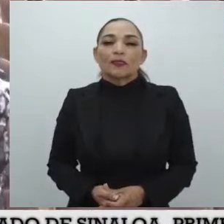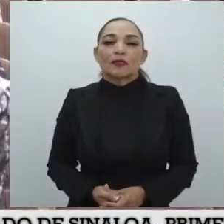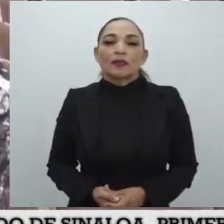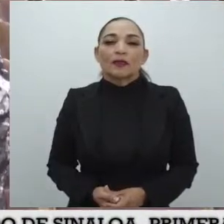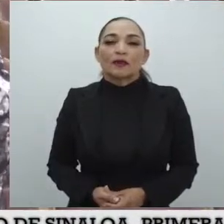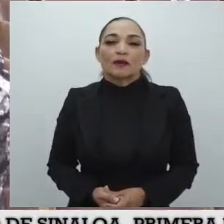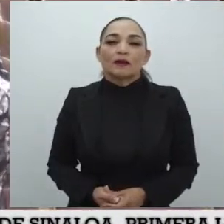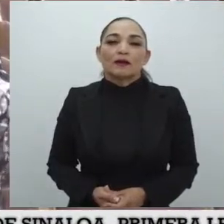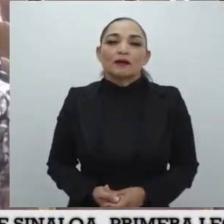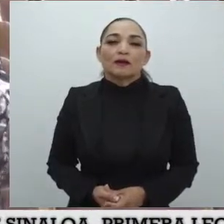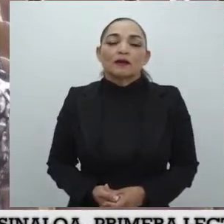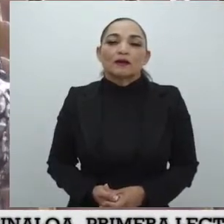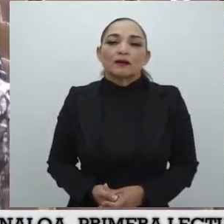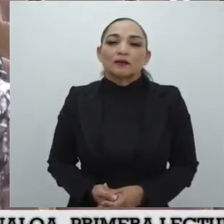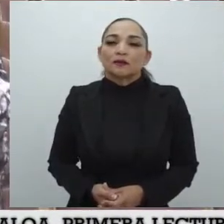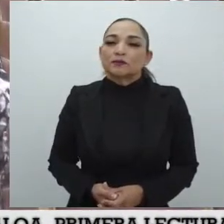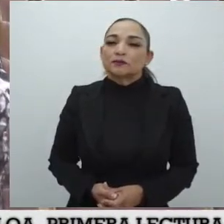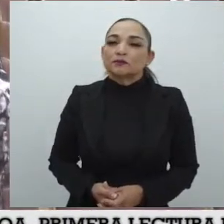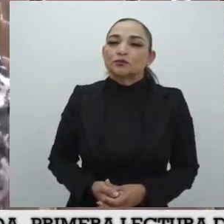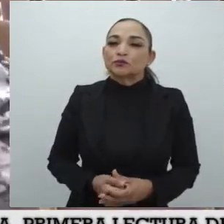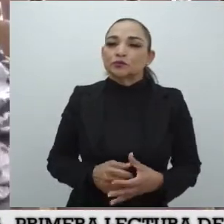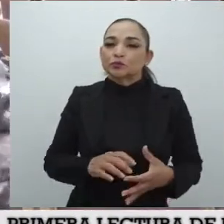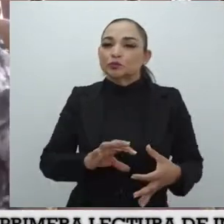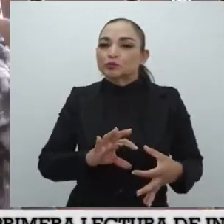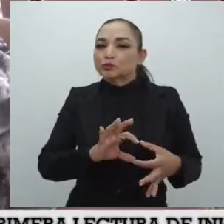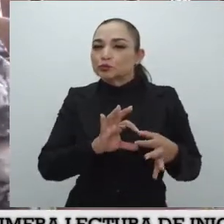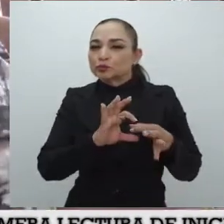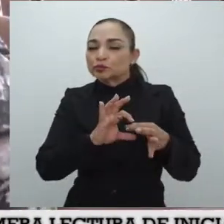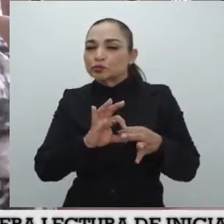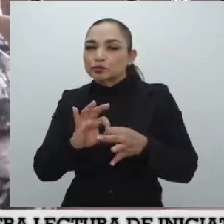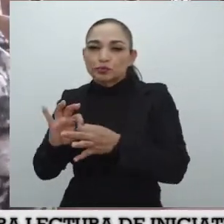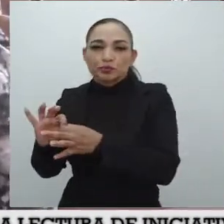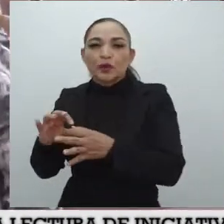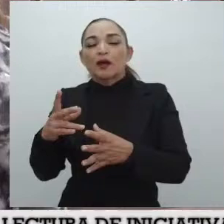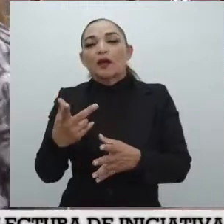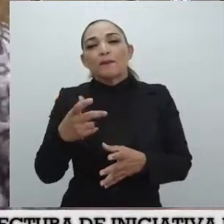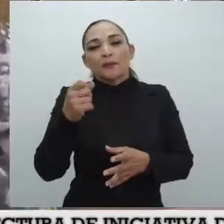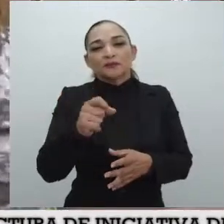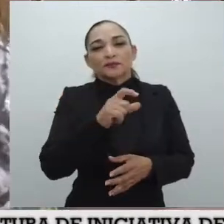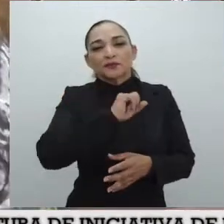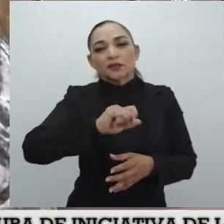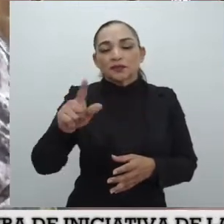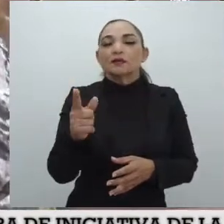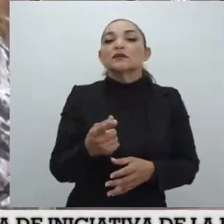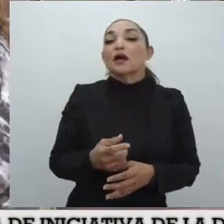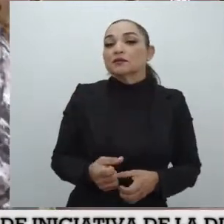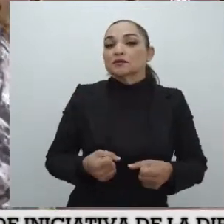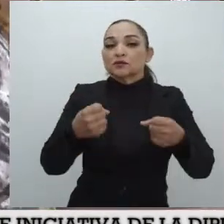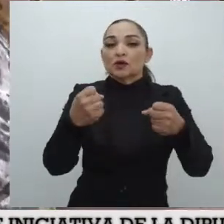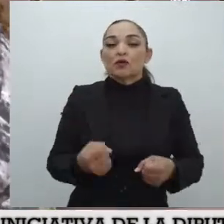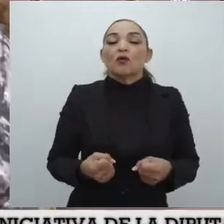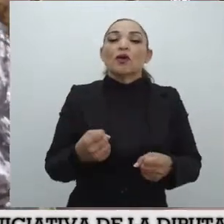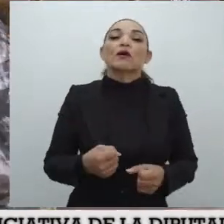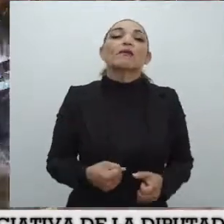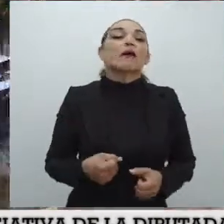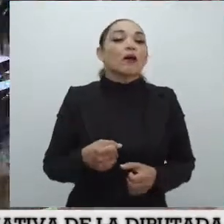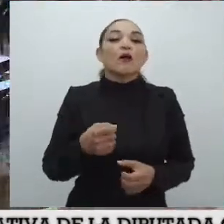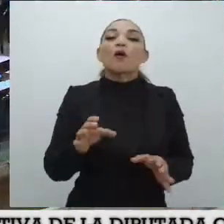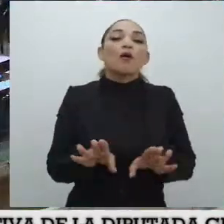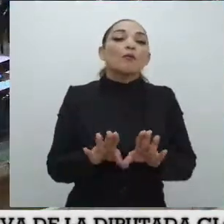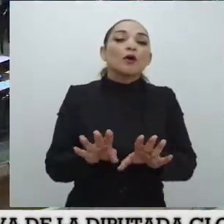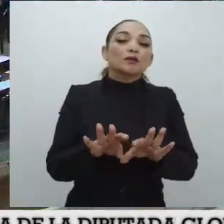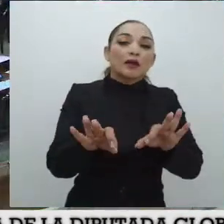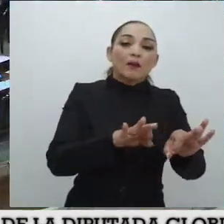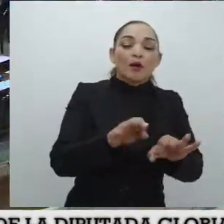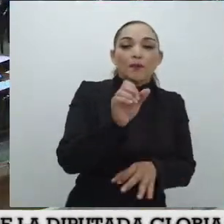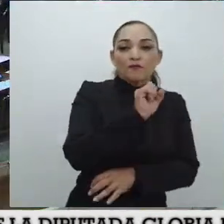La transversalidad y la especialización debe asegurarse mediante un trabajo exclusivo y profesional y focalizado, aunando